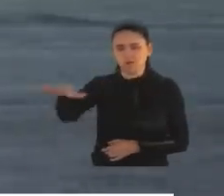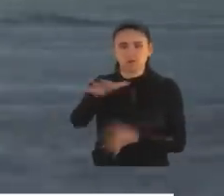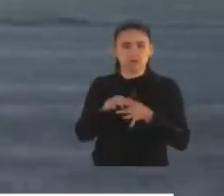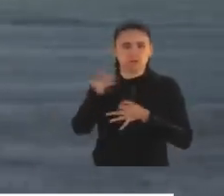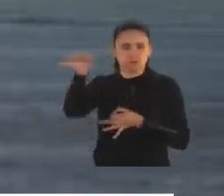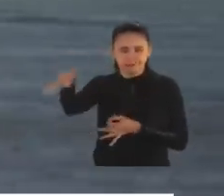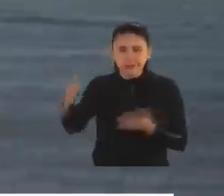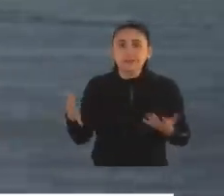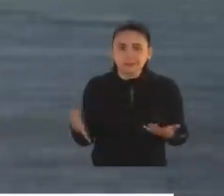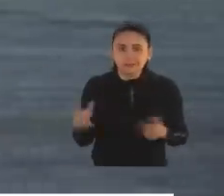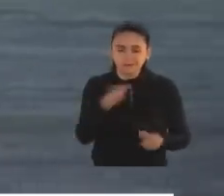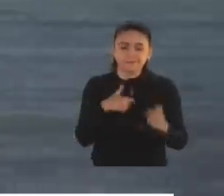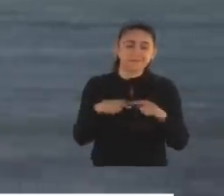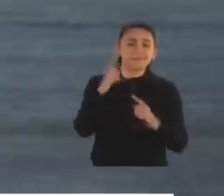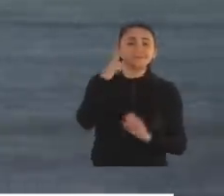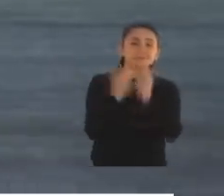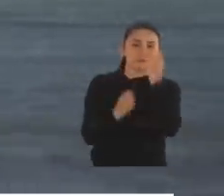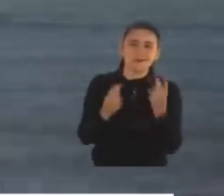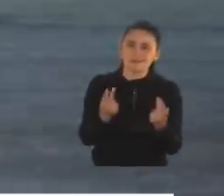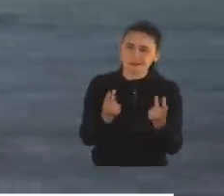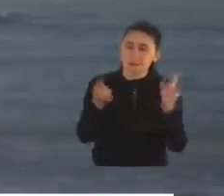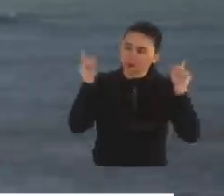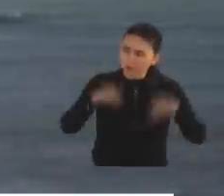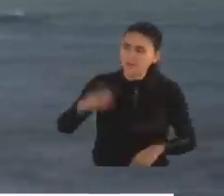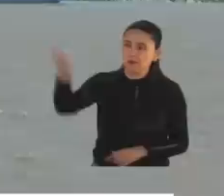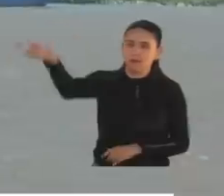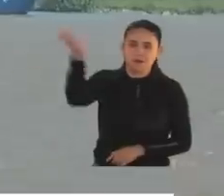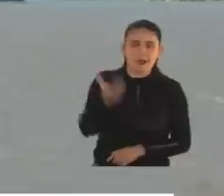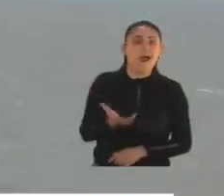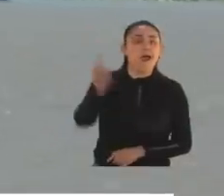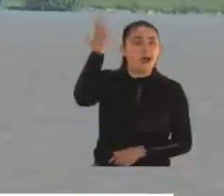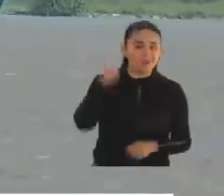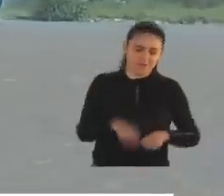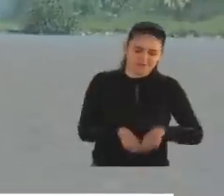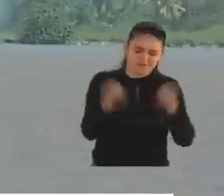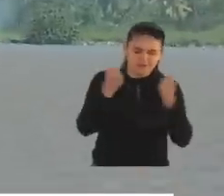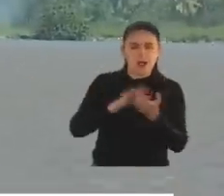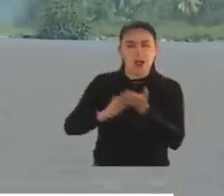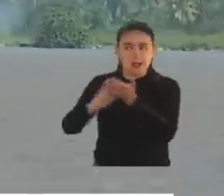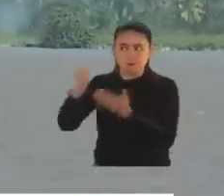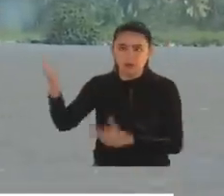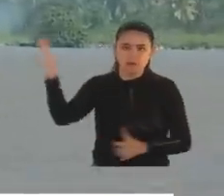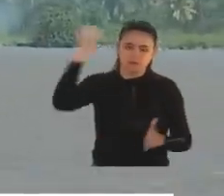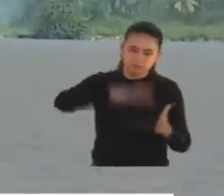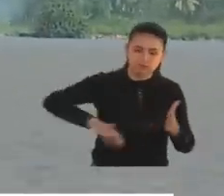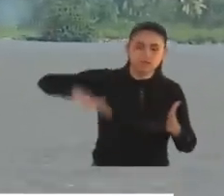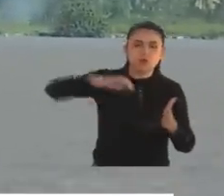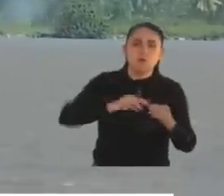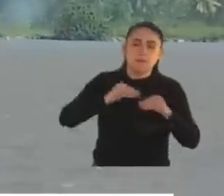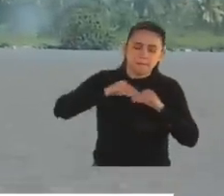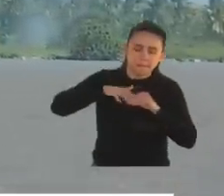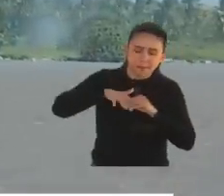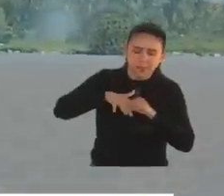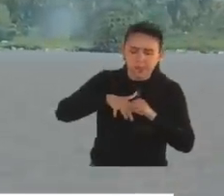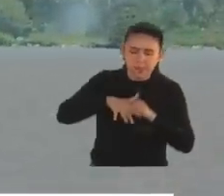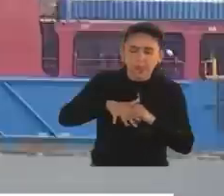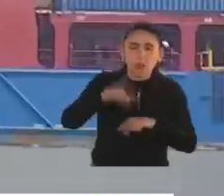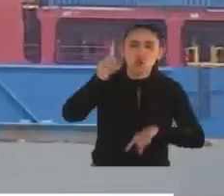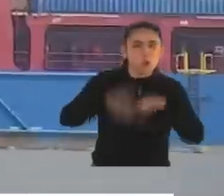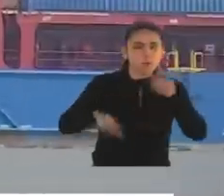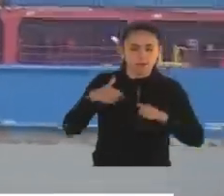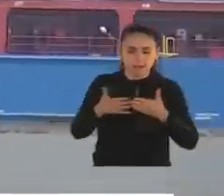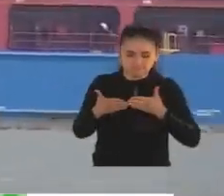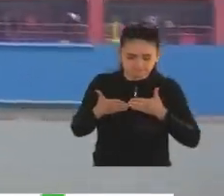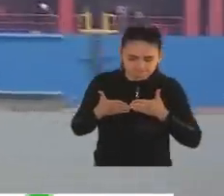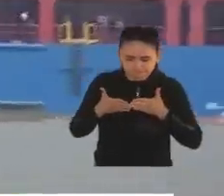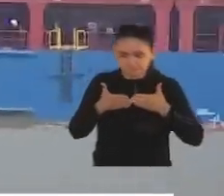autoridades esperan que en los próximos días llegue la draga que va a reemplazarla, porque de lo contrario volverían a acumularse sedimentos generando problemas de navegabilidad